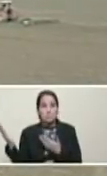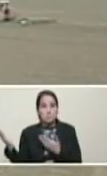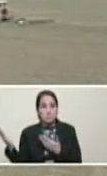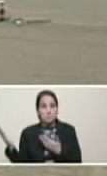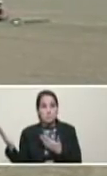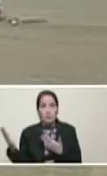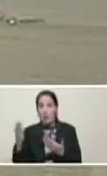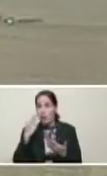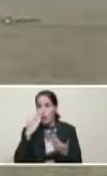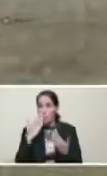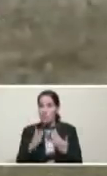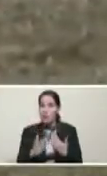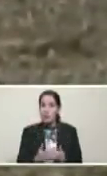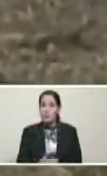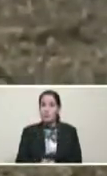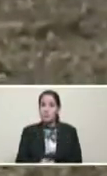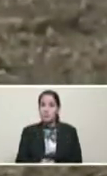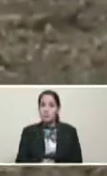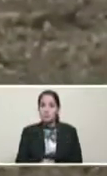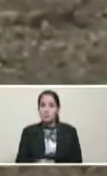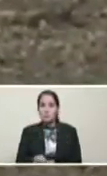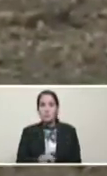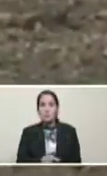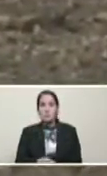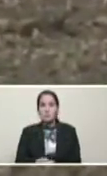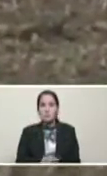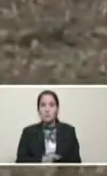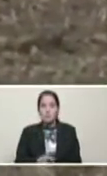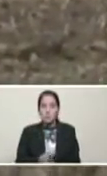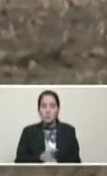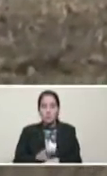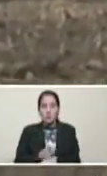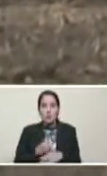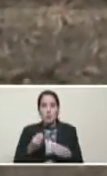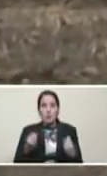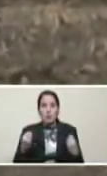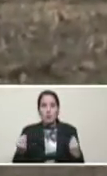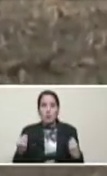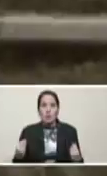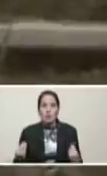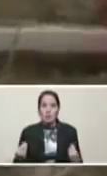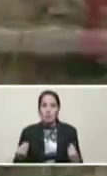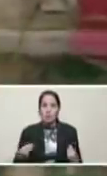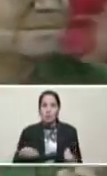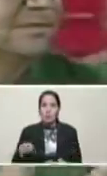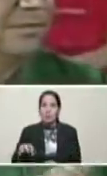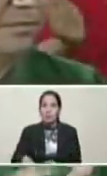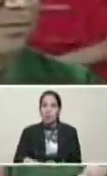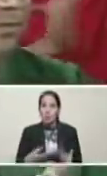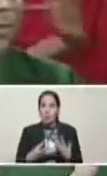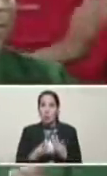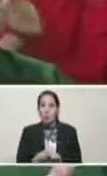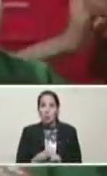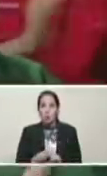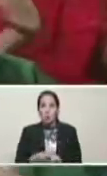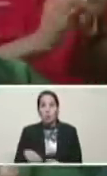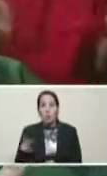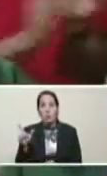frente la gobernación del estado junto al partido socialista unido de venezuela